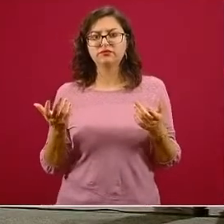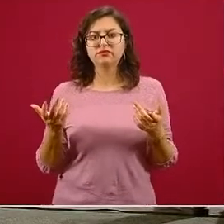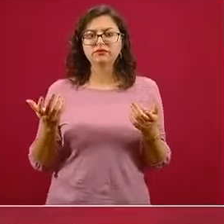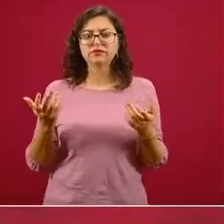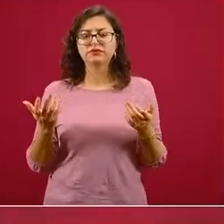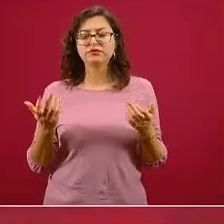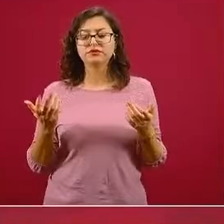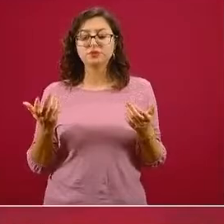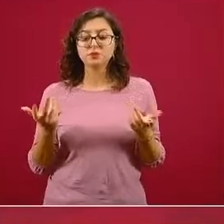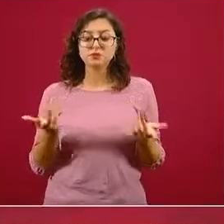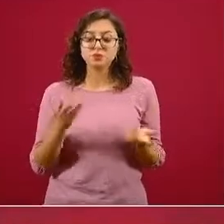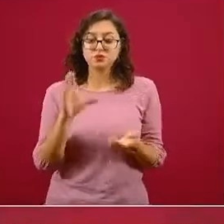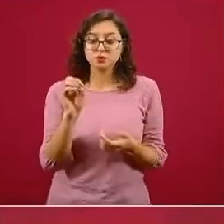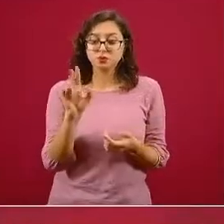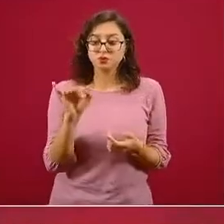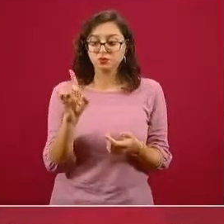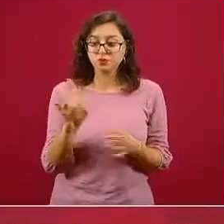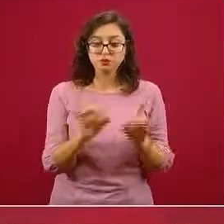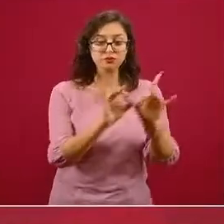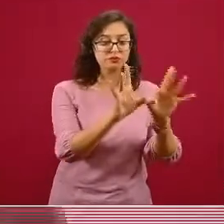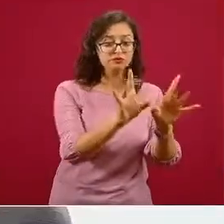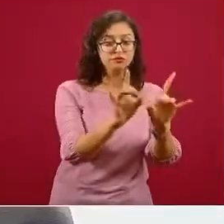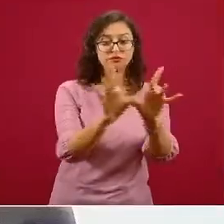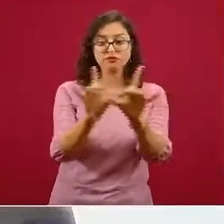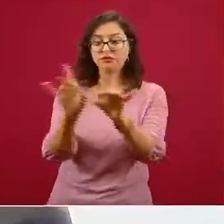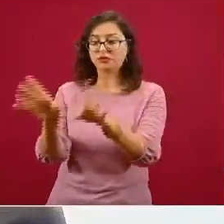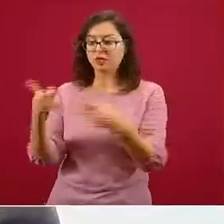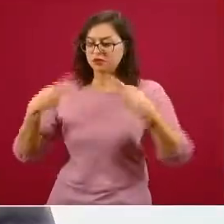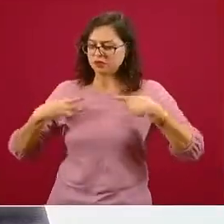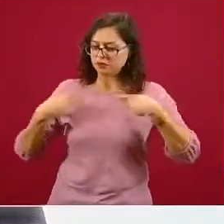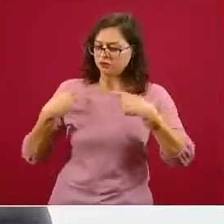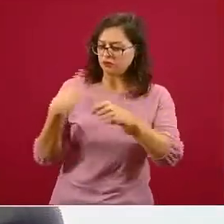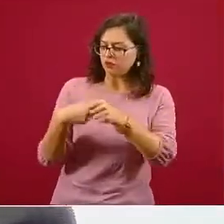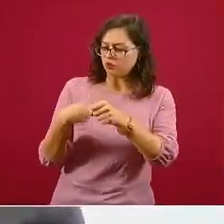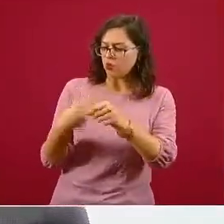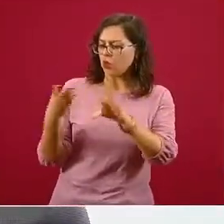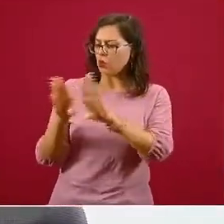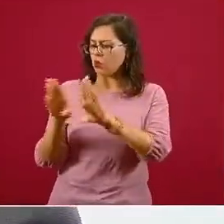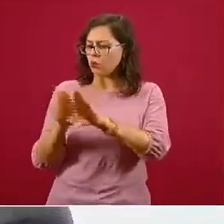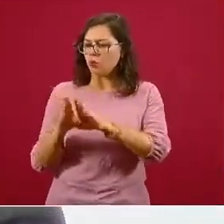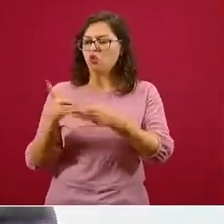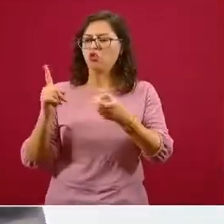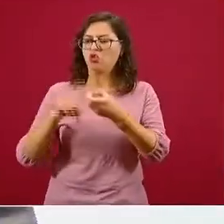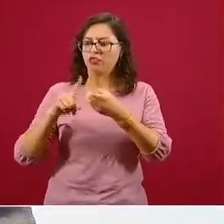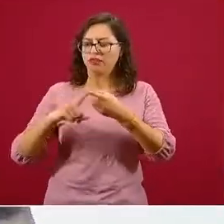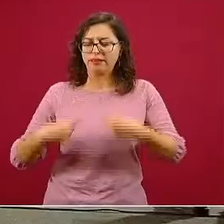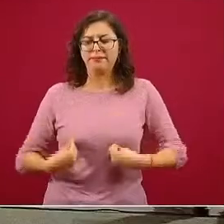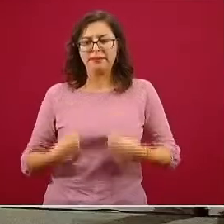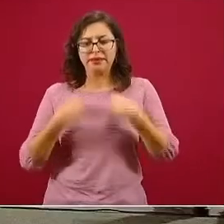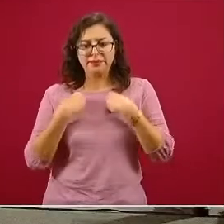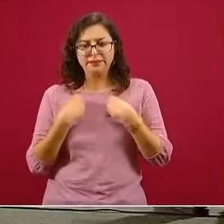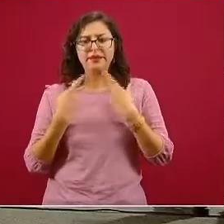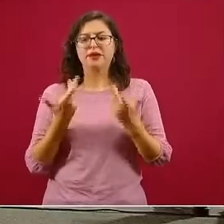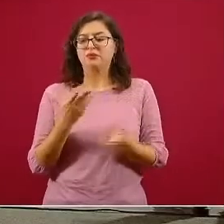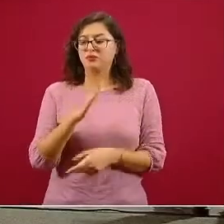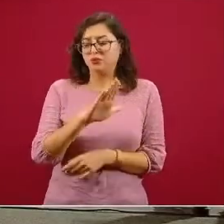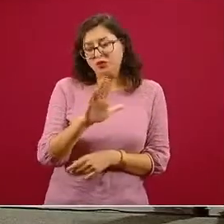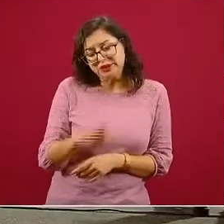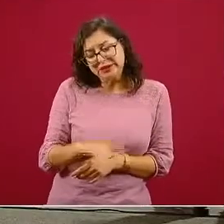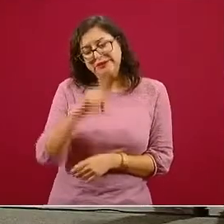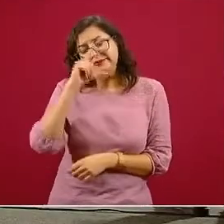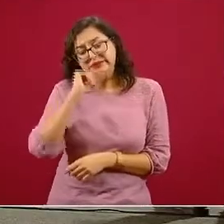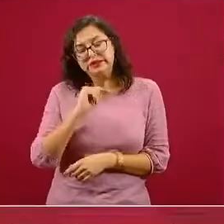relacionados con COVID, la presentación clínica de los sujetos, su distribución demográfica, sus